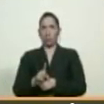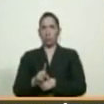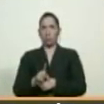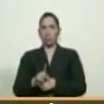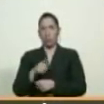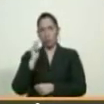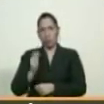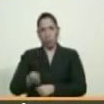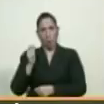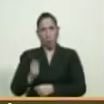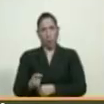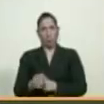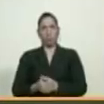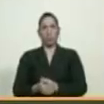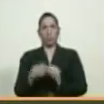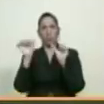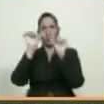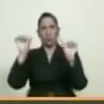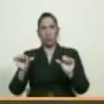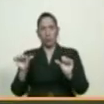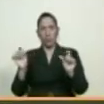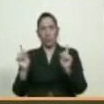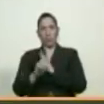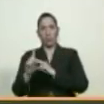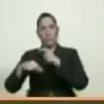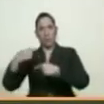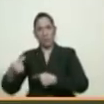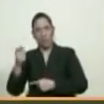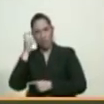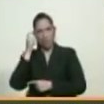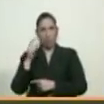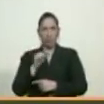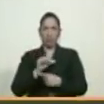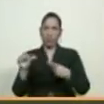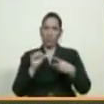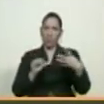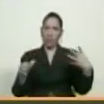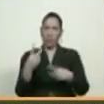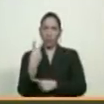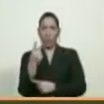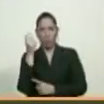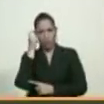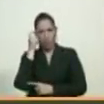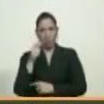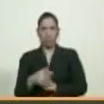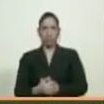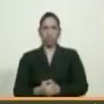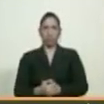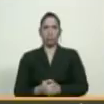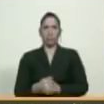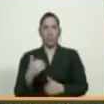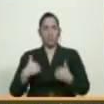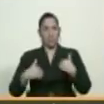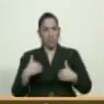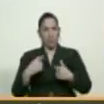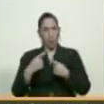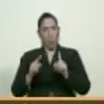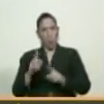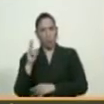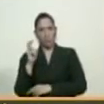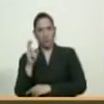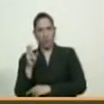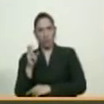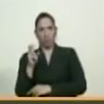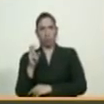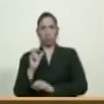primera subasta de este sistema cambiario para el día de mañana. Esta semana haremos dos subastas, una el día miércoles y otra el día viernes,